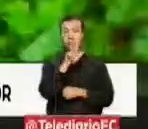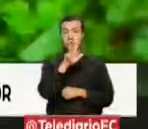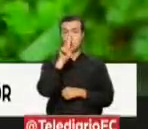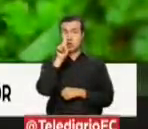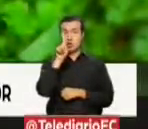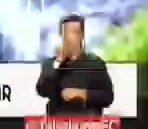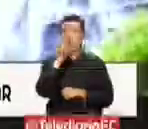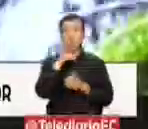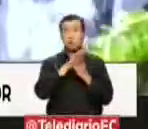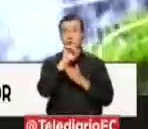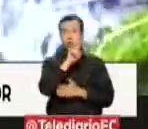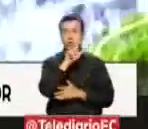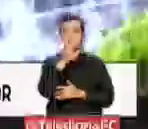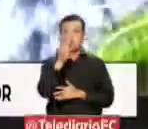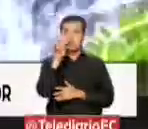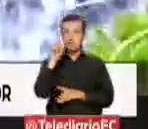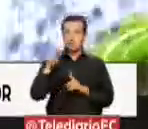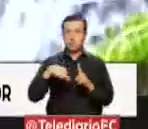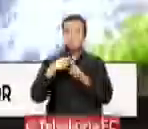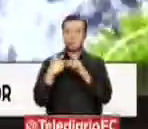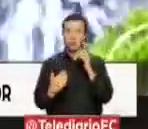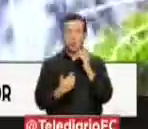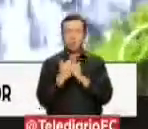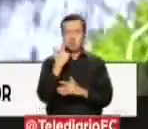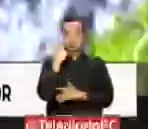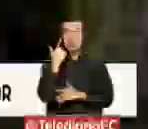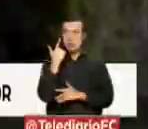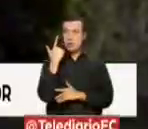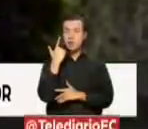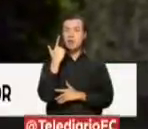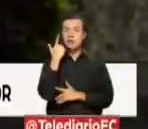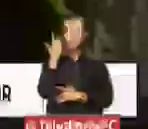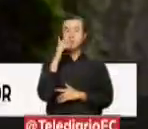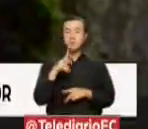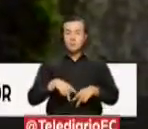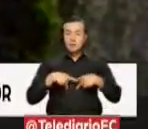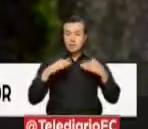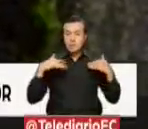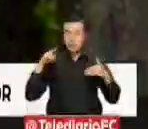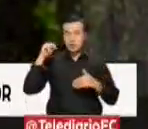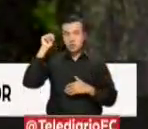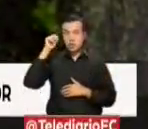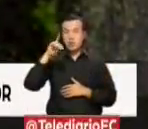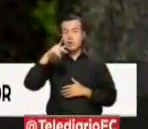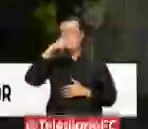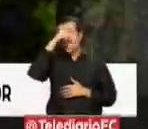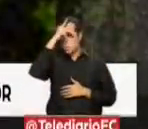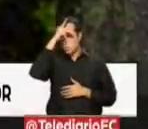país. Está muy emparentada con la estrella de cabeza verde que vive en el norte de Perú y